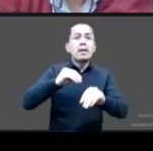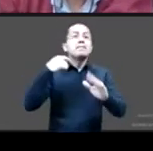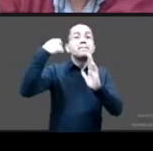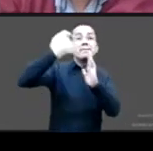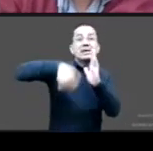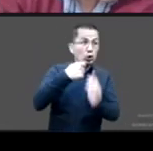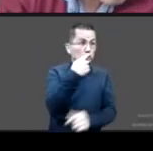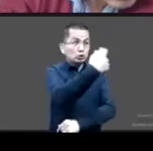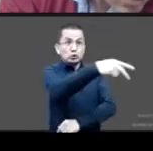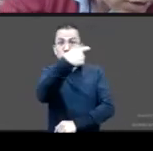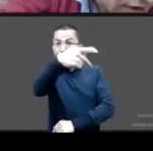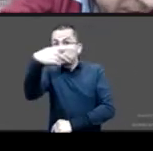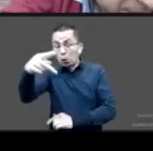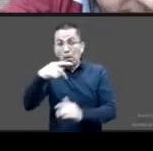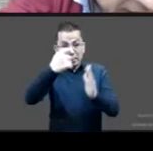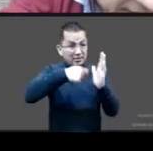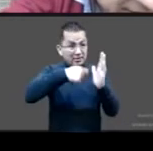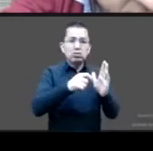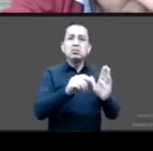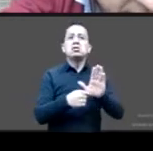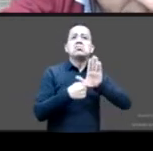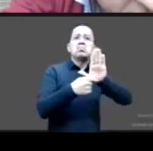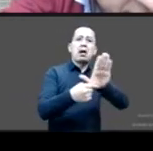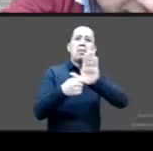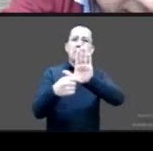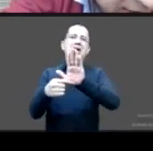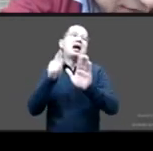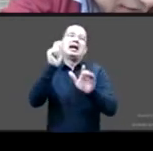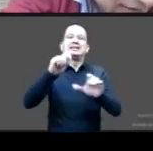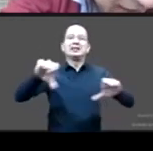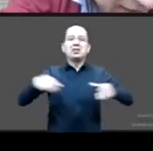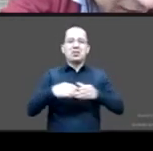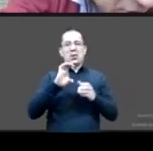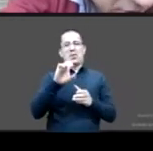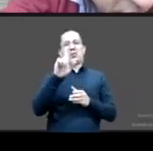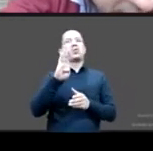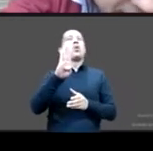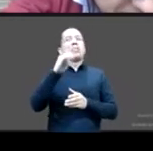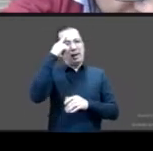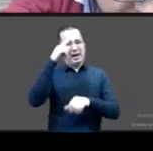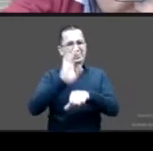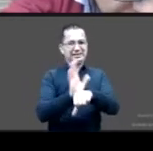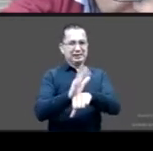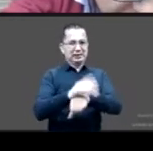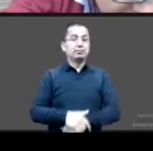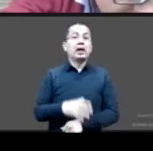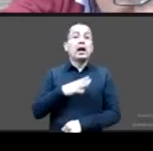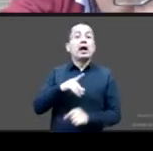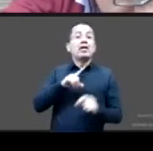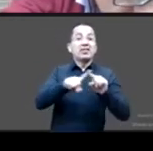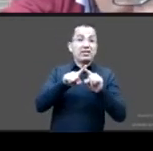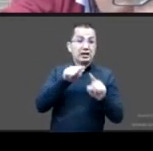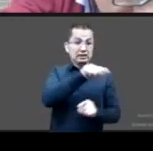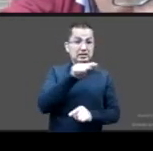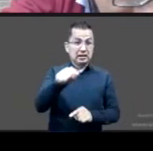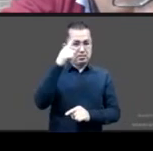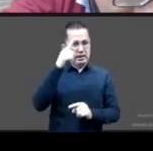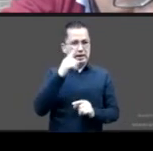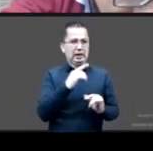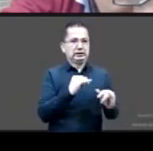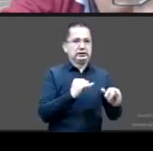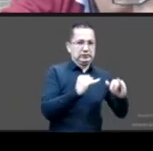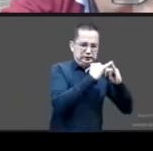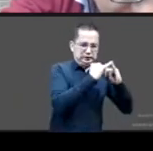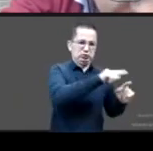trabajo en sus territorios. Aquí, por ejemplo, está la institución agroecológica de Tierra Alta Córdoba, la institución técnica